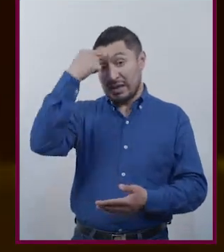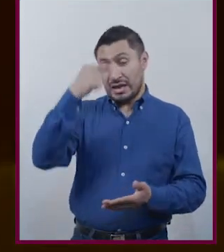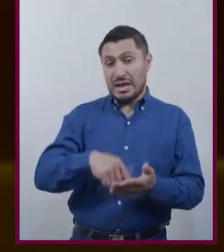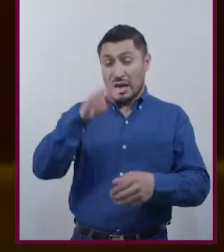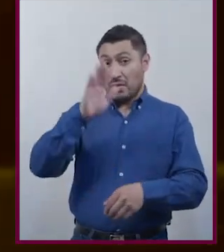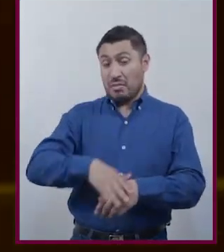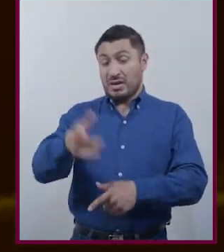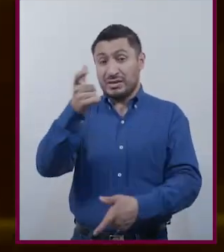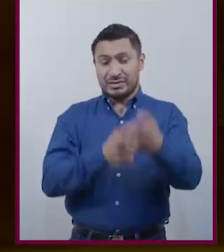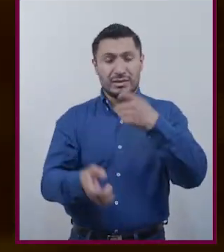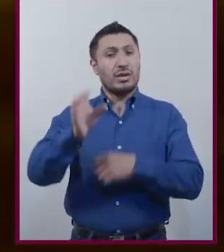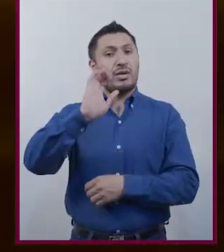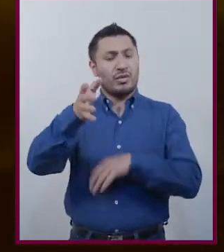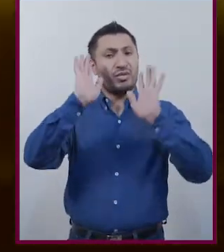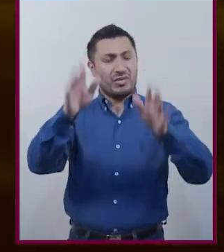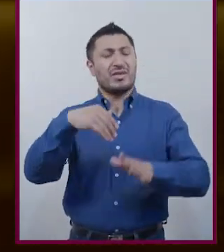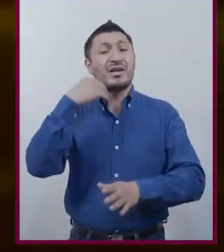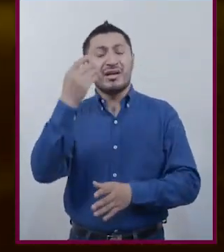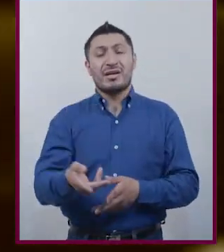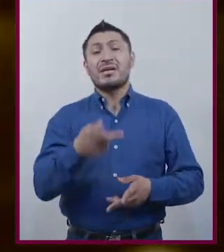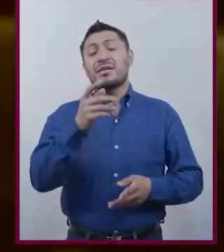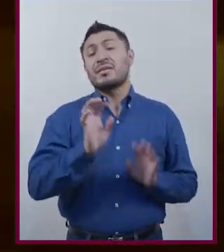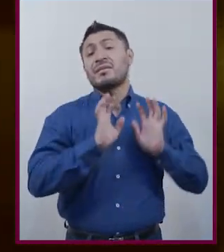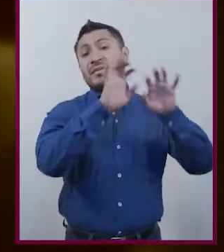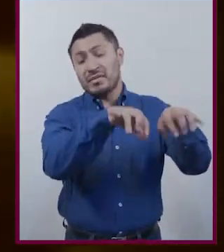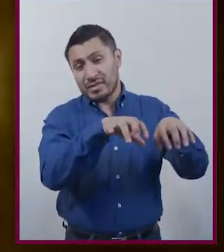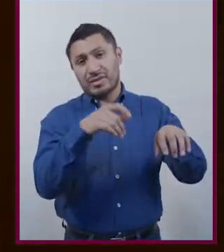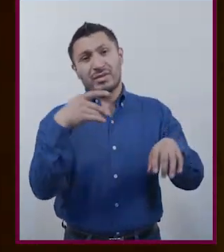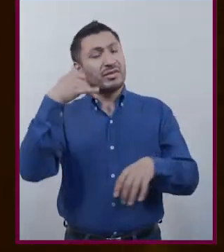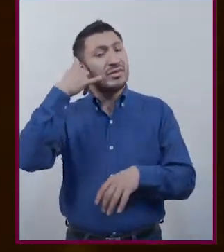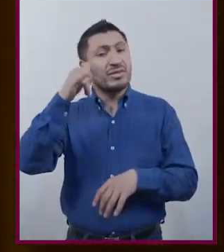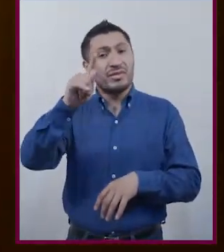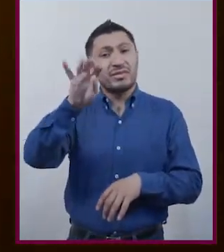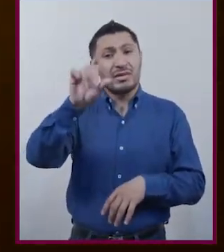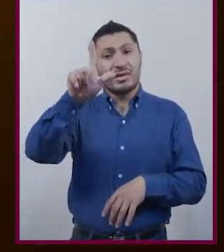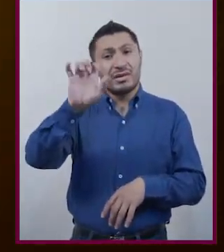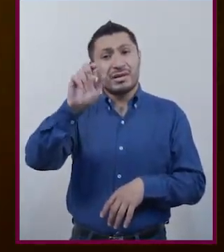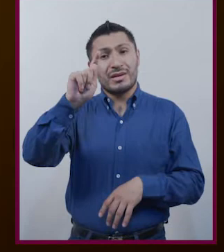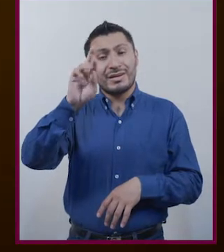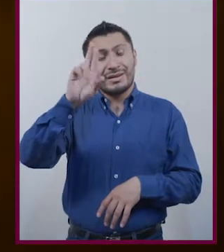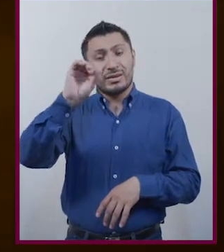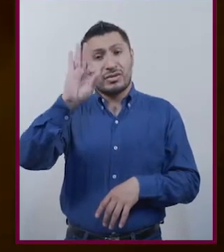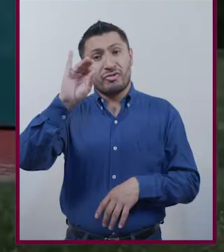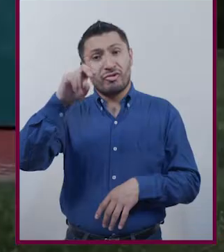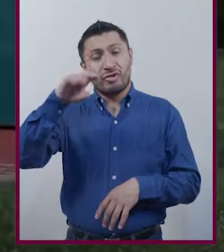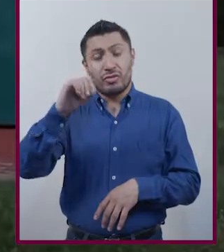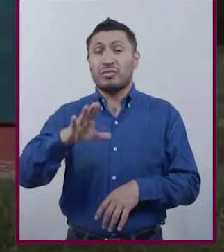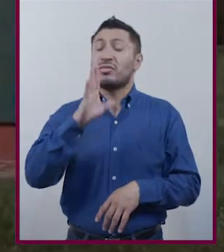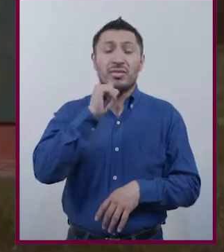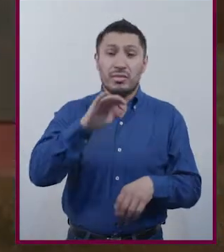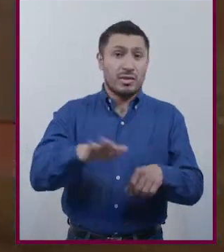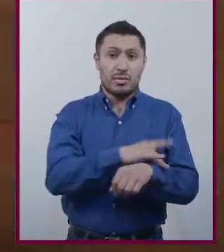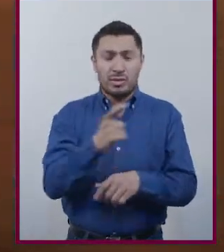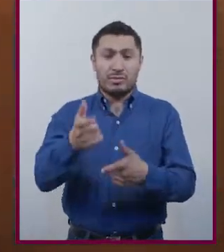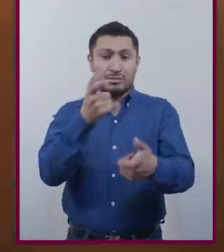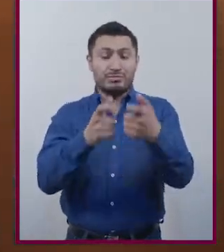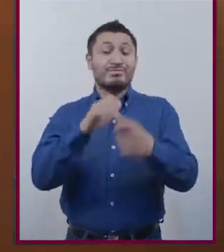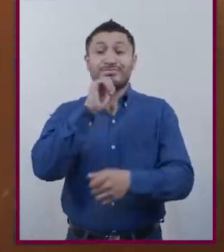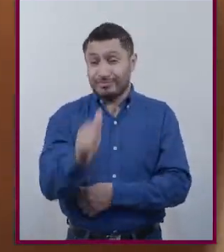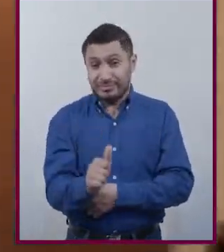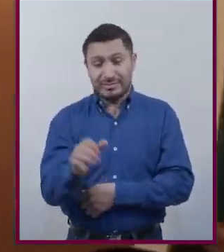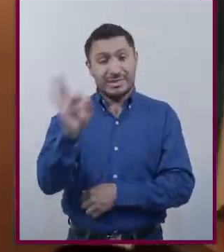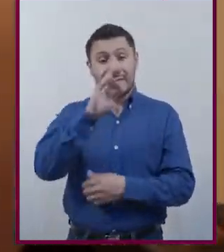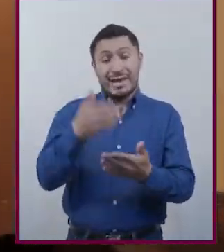redituables. Cuando quiso por fin patentar su denominado teletrófono, no pudo, a causa de su carencia económica. Si